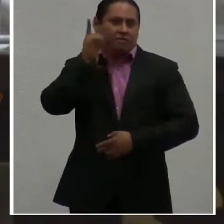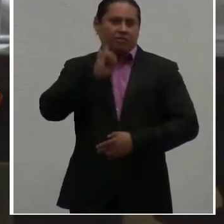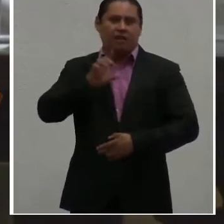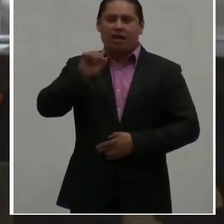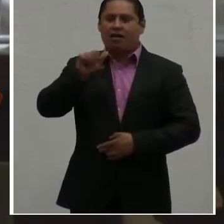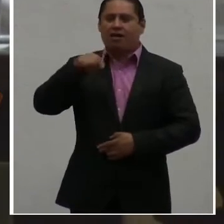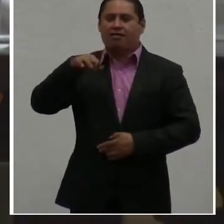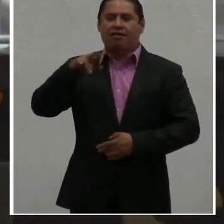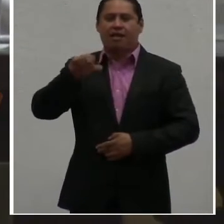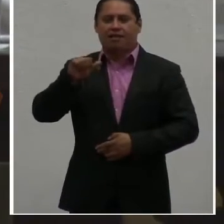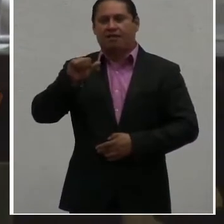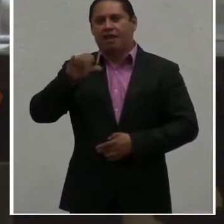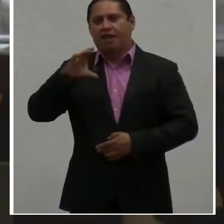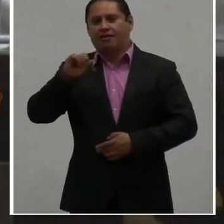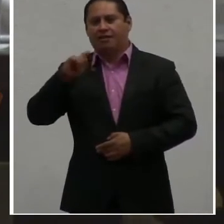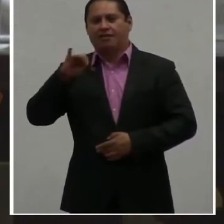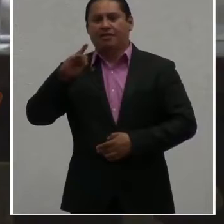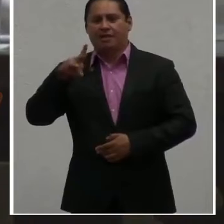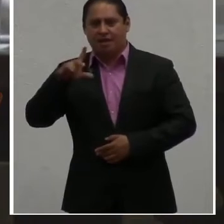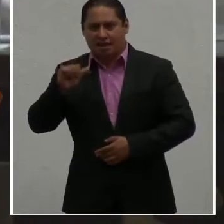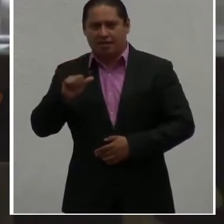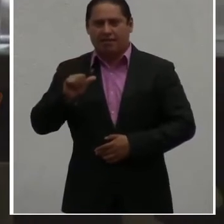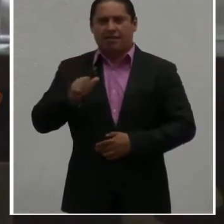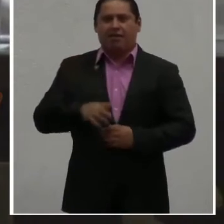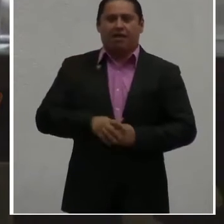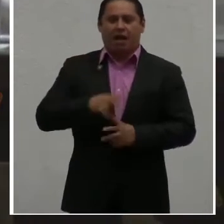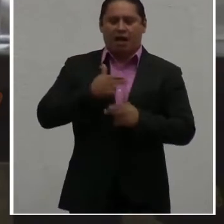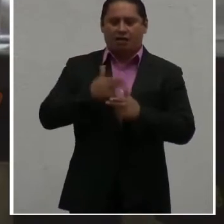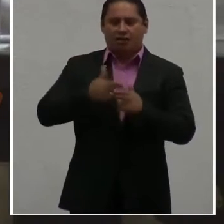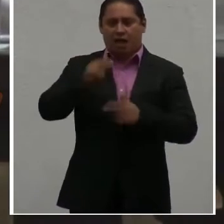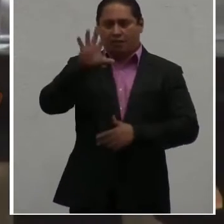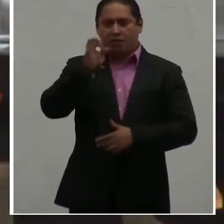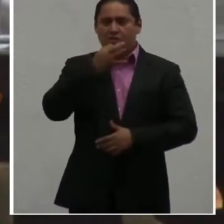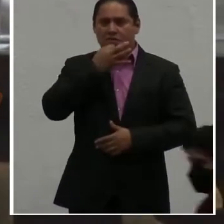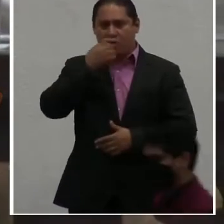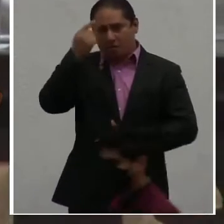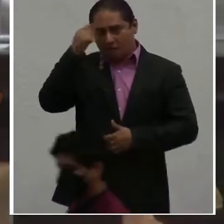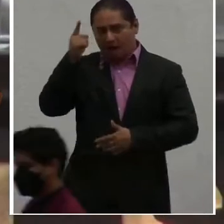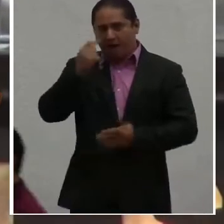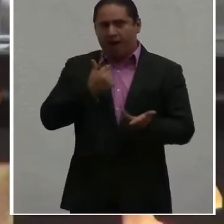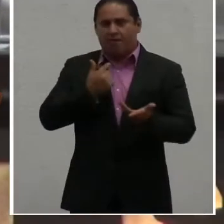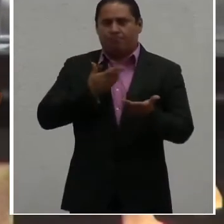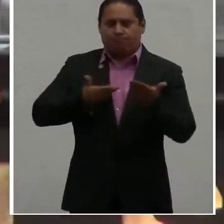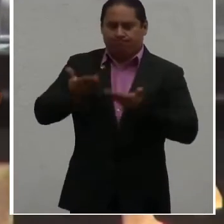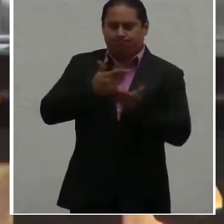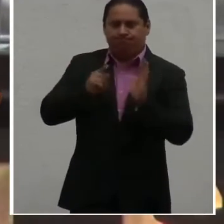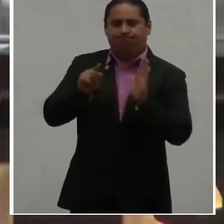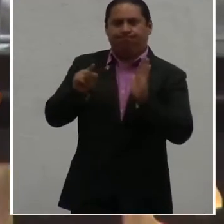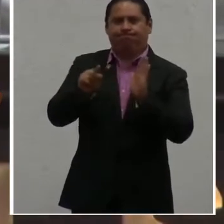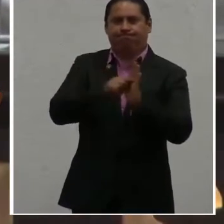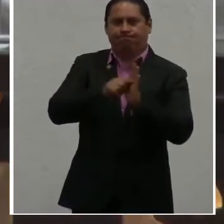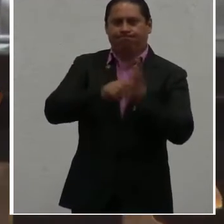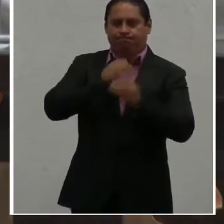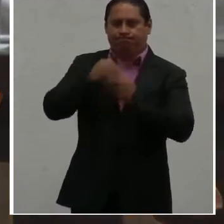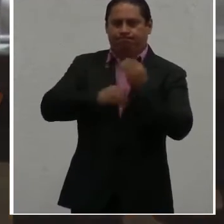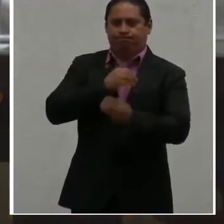Sandra Cecilia Herrera Domínguez hasta por 5 minutos para argumentar en contra del dictamen que se discute.